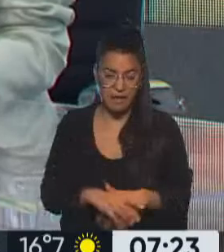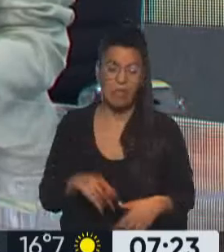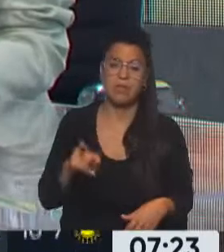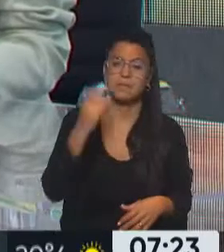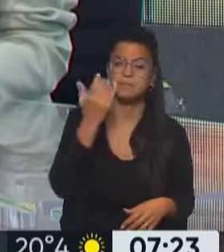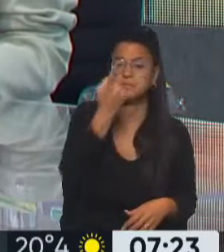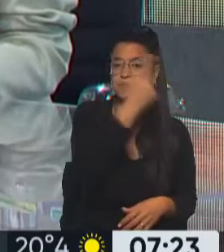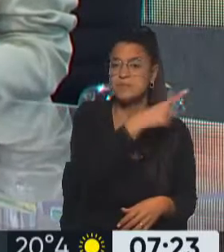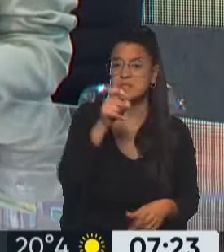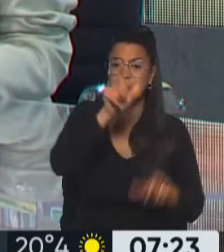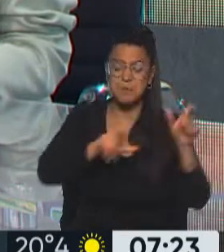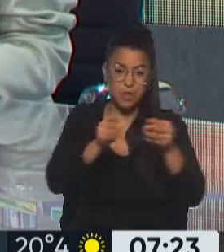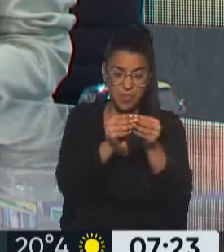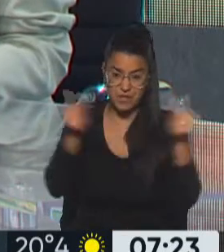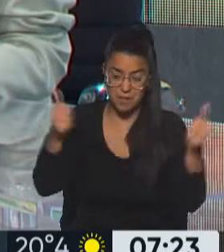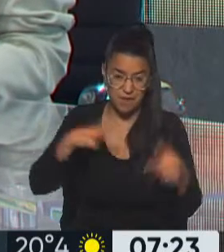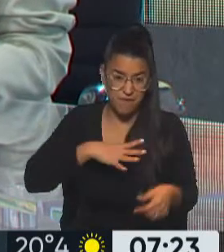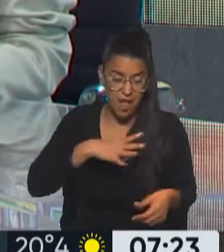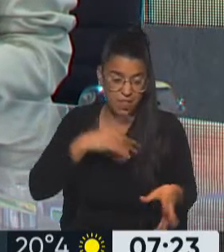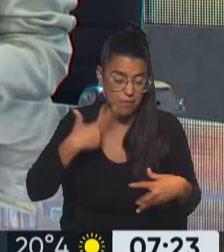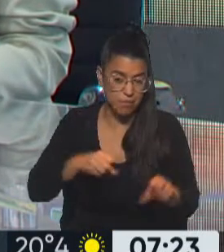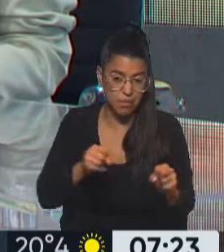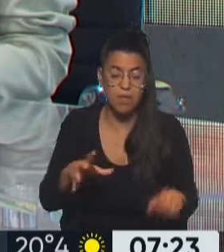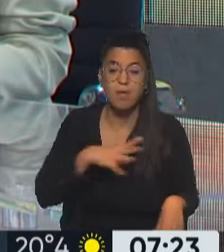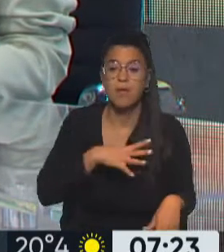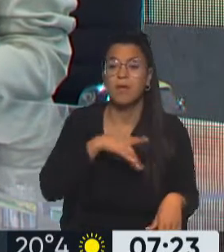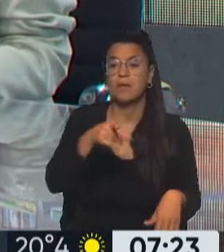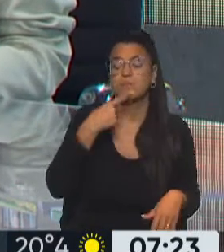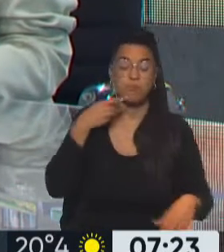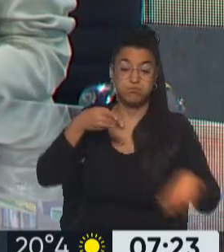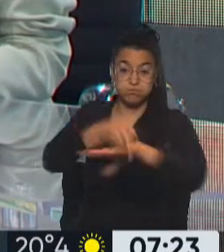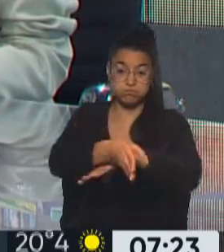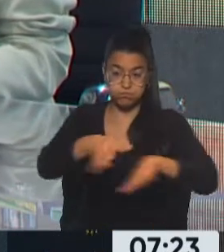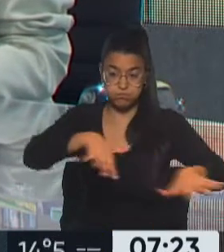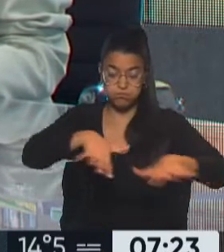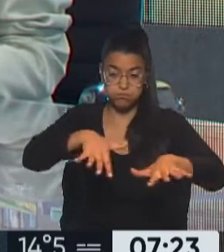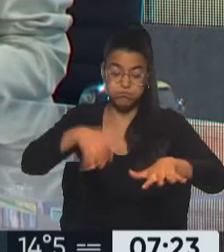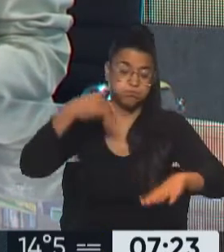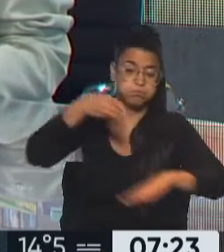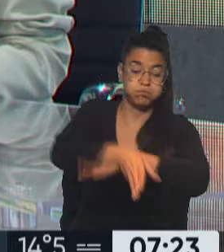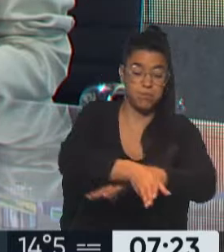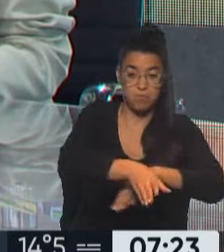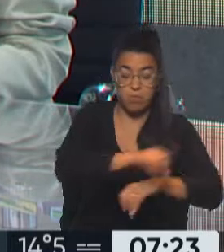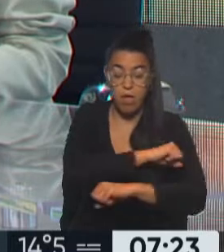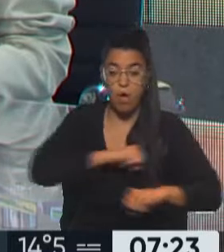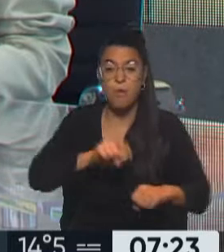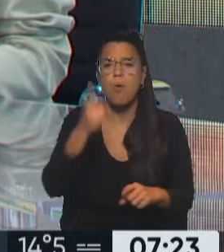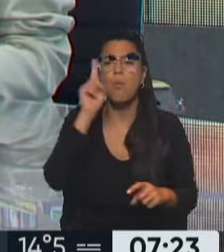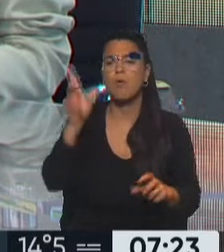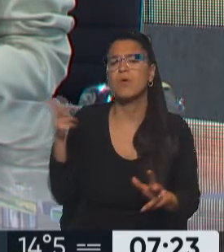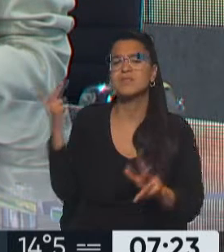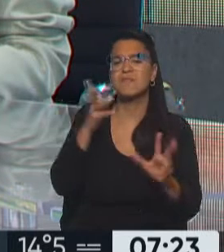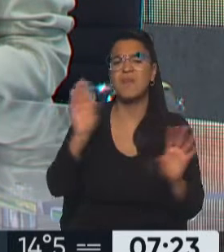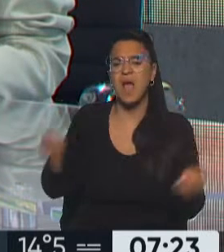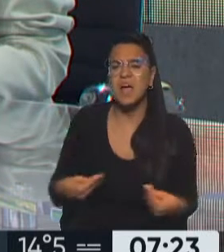más de 100 personas desaparecidas aún, en el marco de lo que ha sido esta irrupción en territorio puntualmente. Cuando hablas de fracaso,